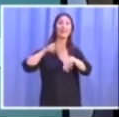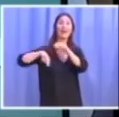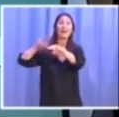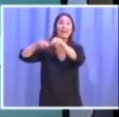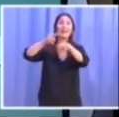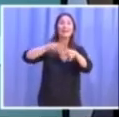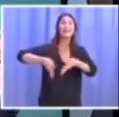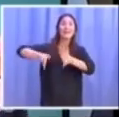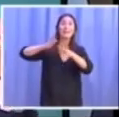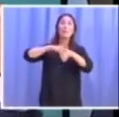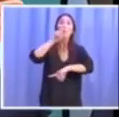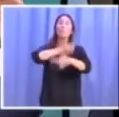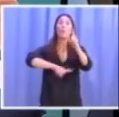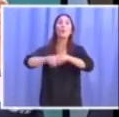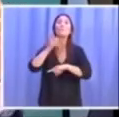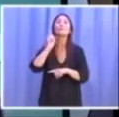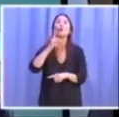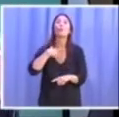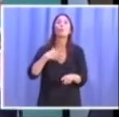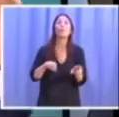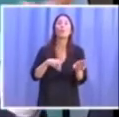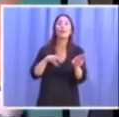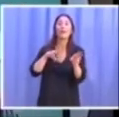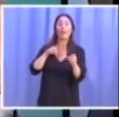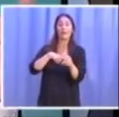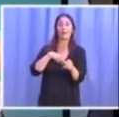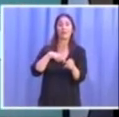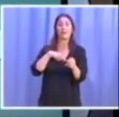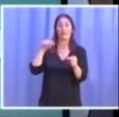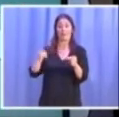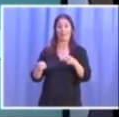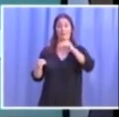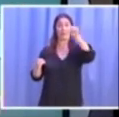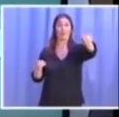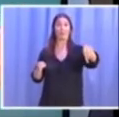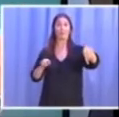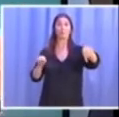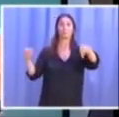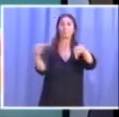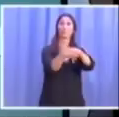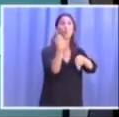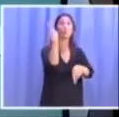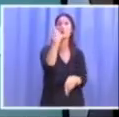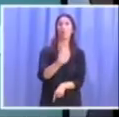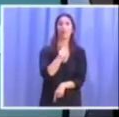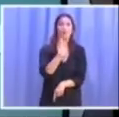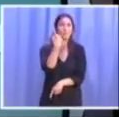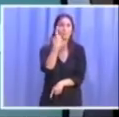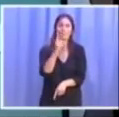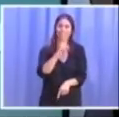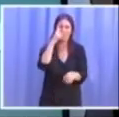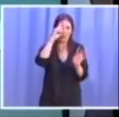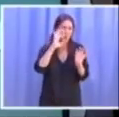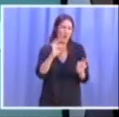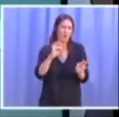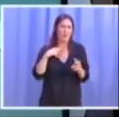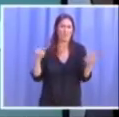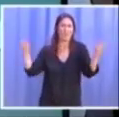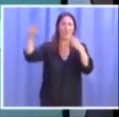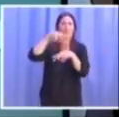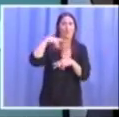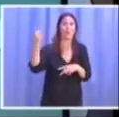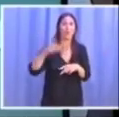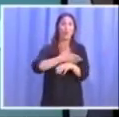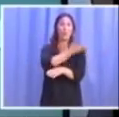porque precisamente el problema es que solamente pueden pasar para ir de destino de un punto al otro por la circunvalación de Granada, me parece sentido común. Lo demás es